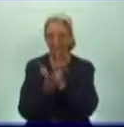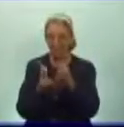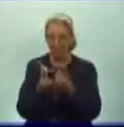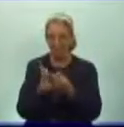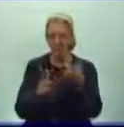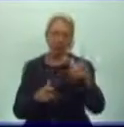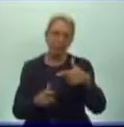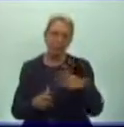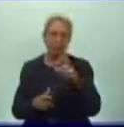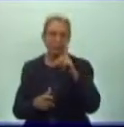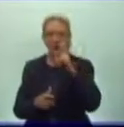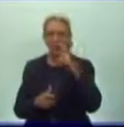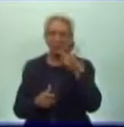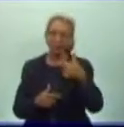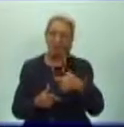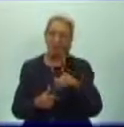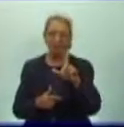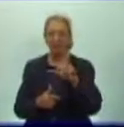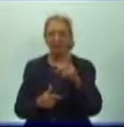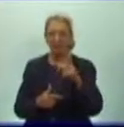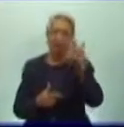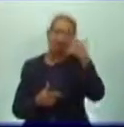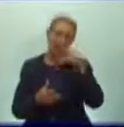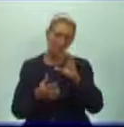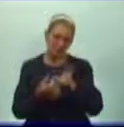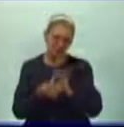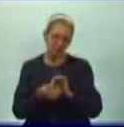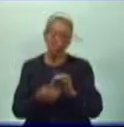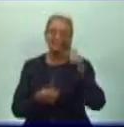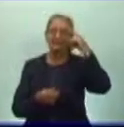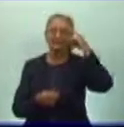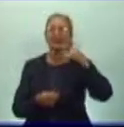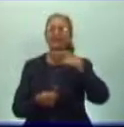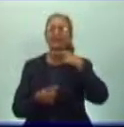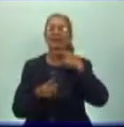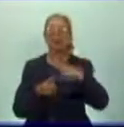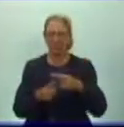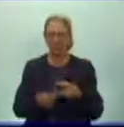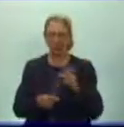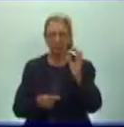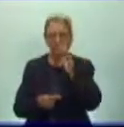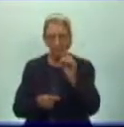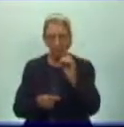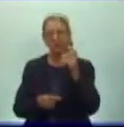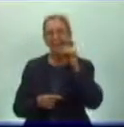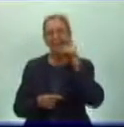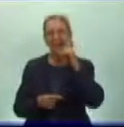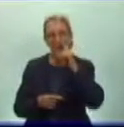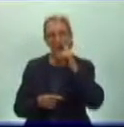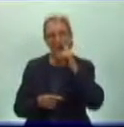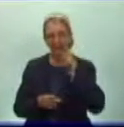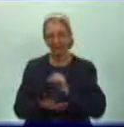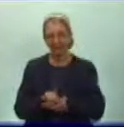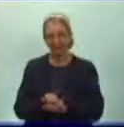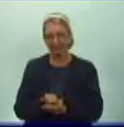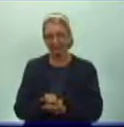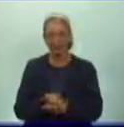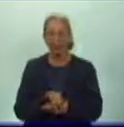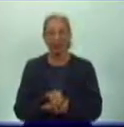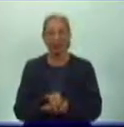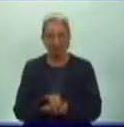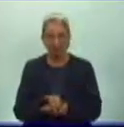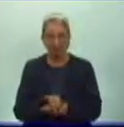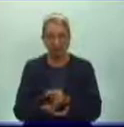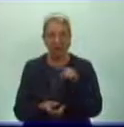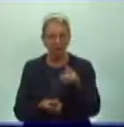mayo, junio, julio, agosto, septiembre, octubre y noviembre. Pero como ustedes pueden